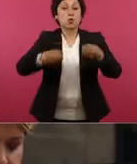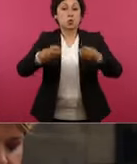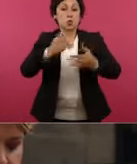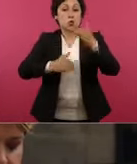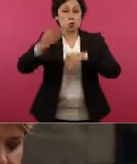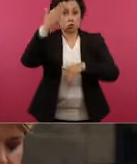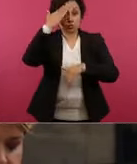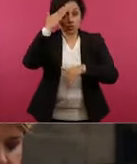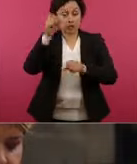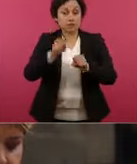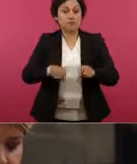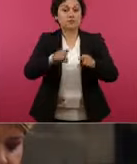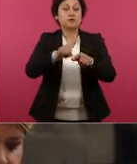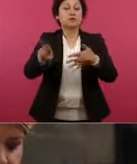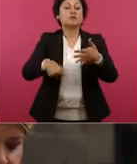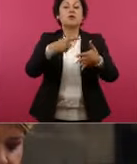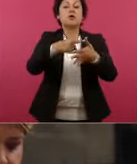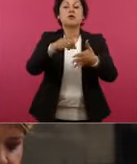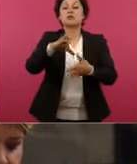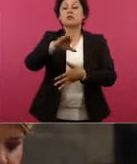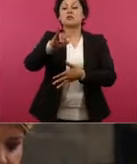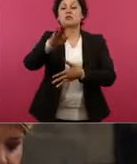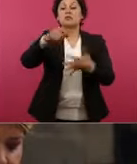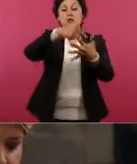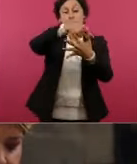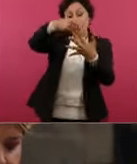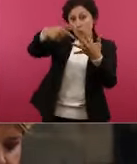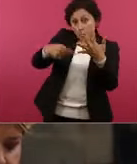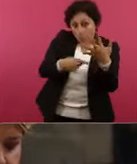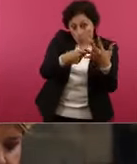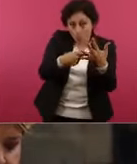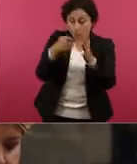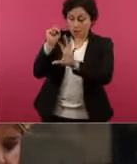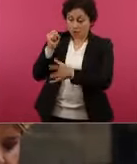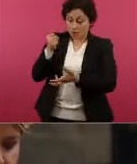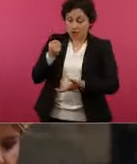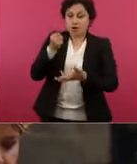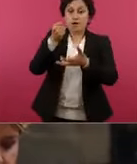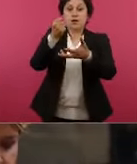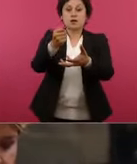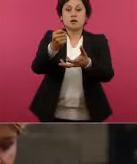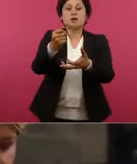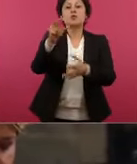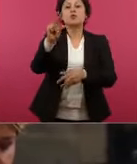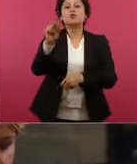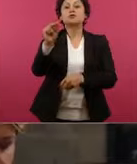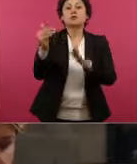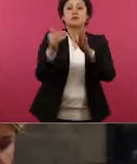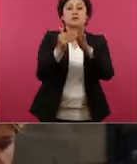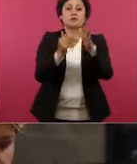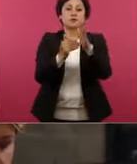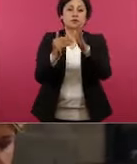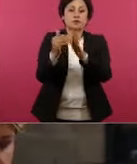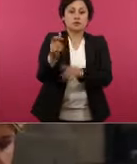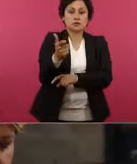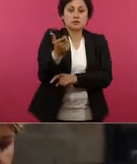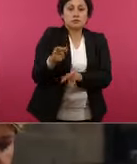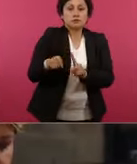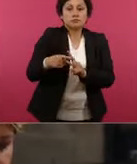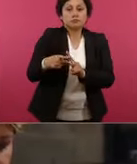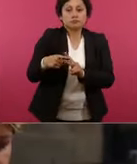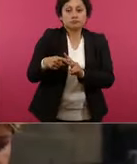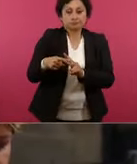la Judicatura Federal tienen un presupuesto para este año de 80,000 millones de pesos. Pero